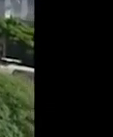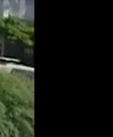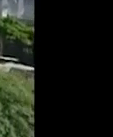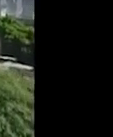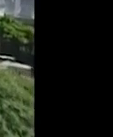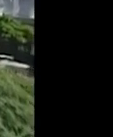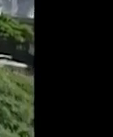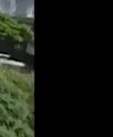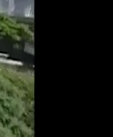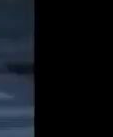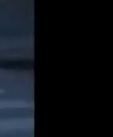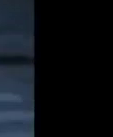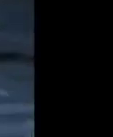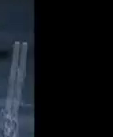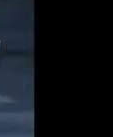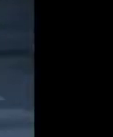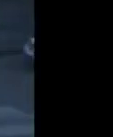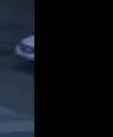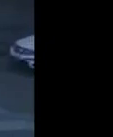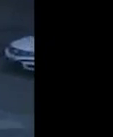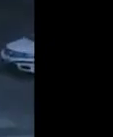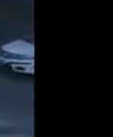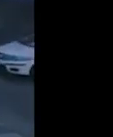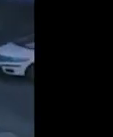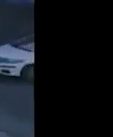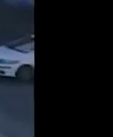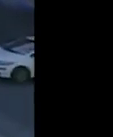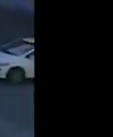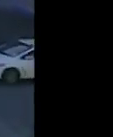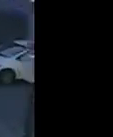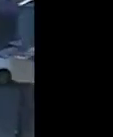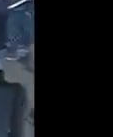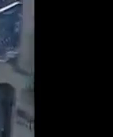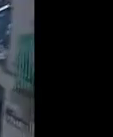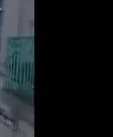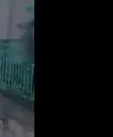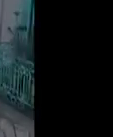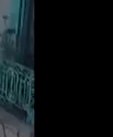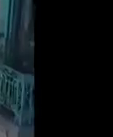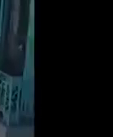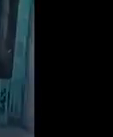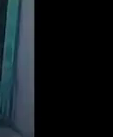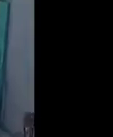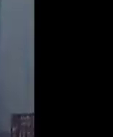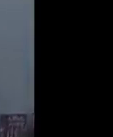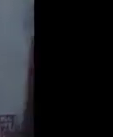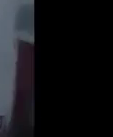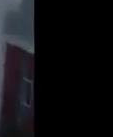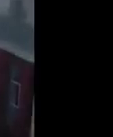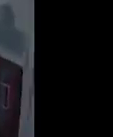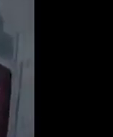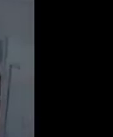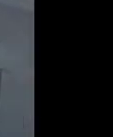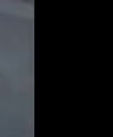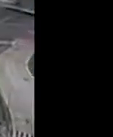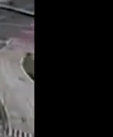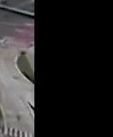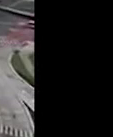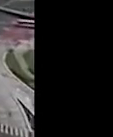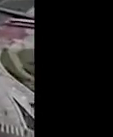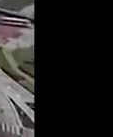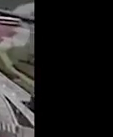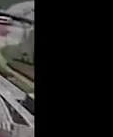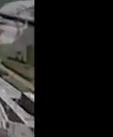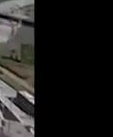Primer día de cuarentena total en la Argentina. Este jueves, el presidente Alberto Fernández decretó la medida hasta